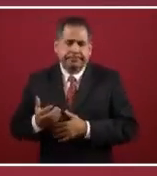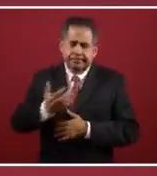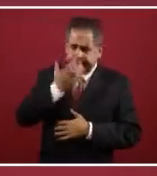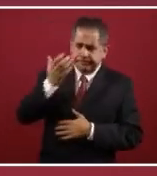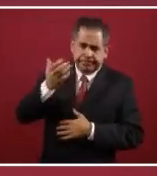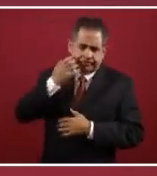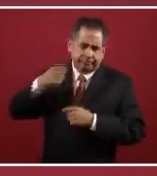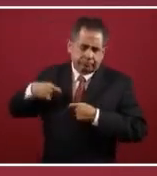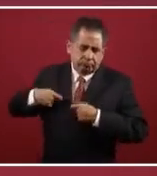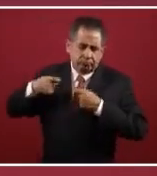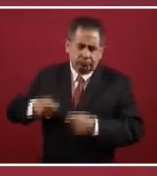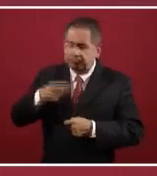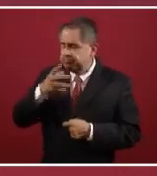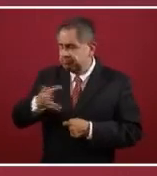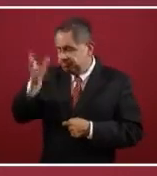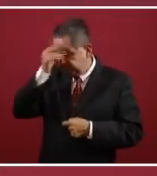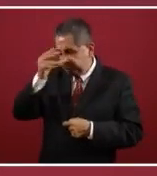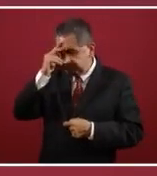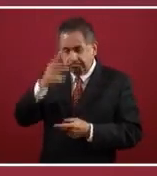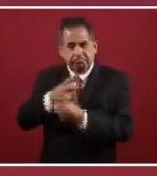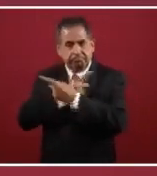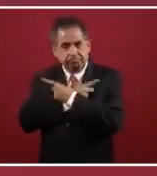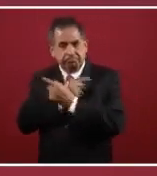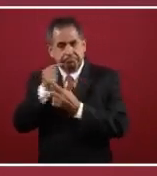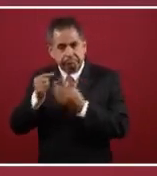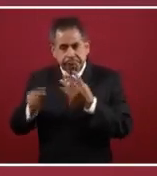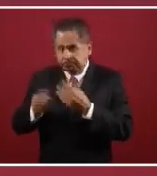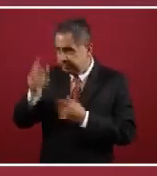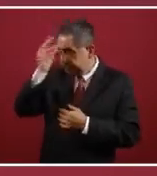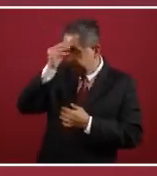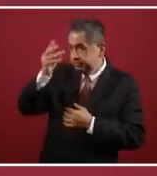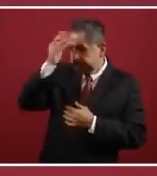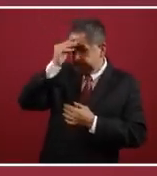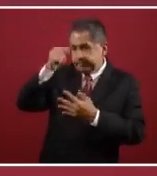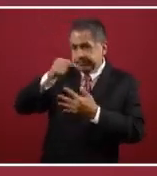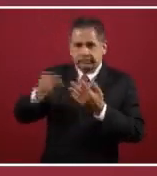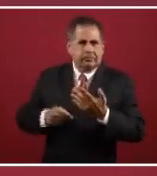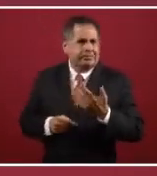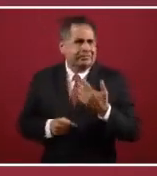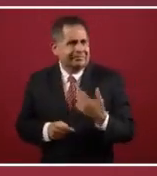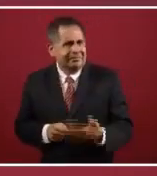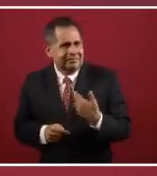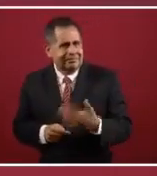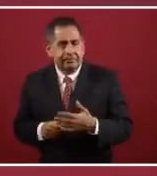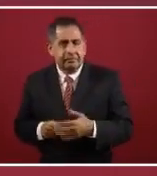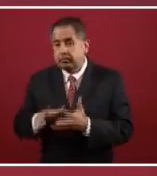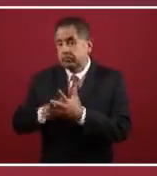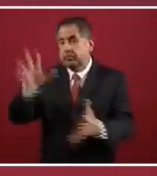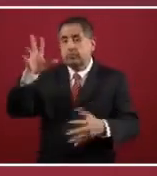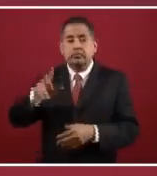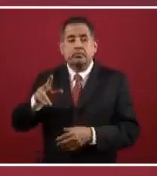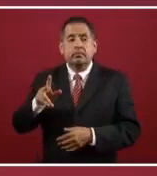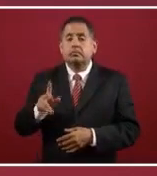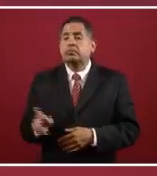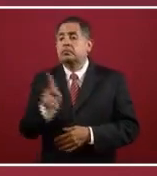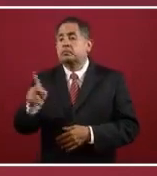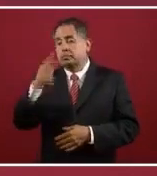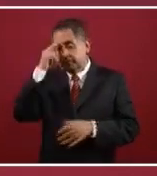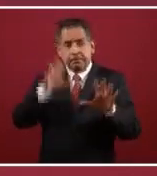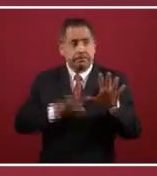costumbres, con valores, la mayor parte de los pueblos de México,